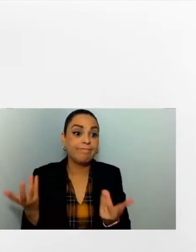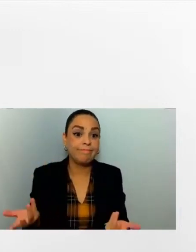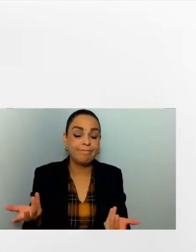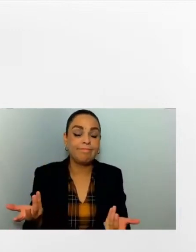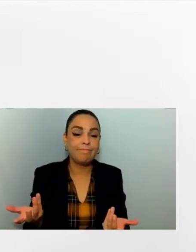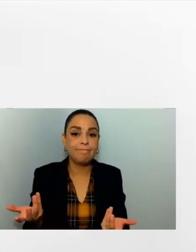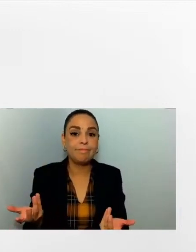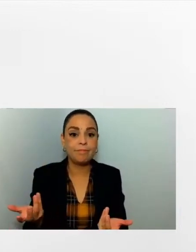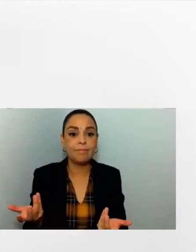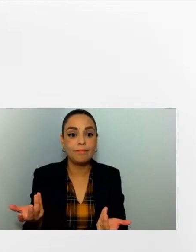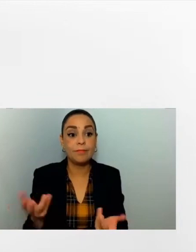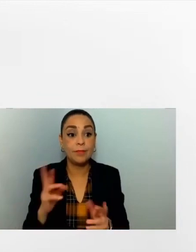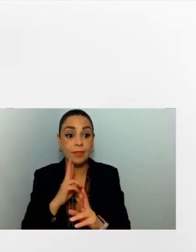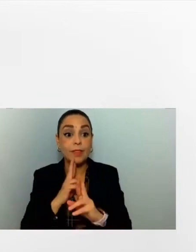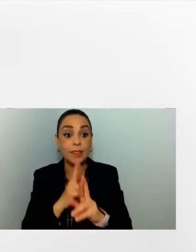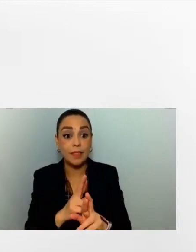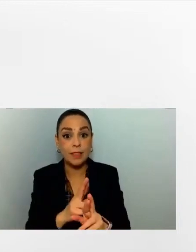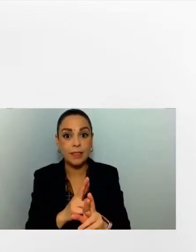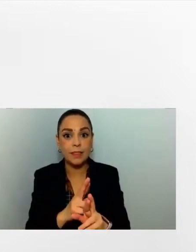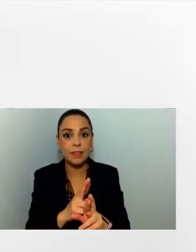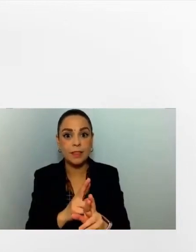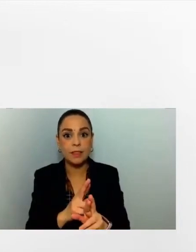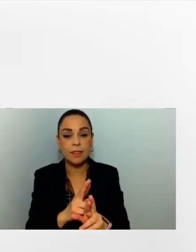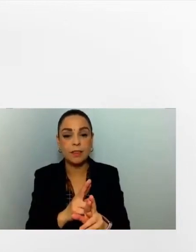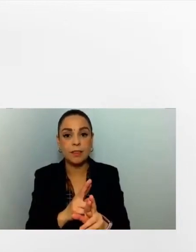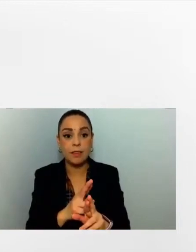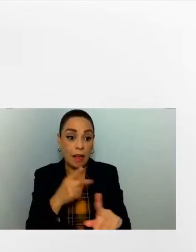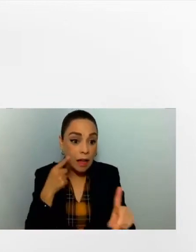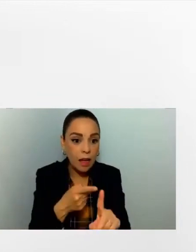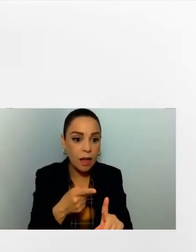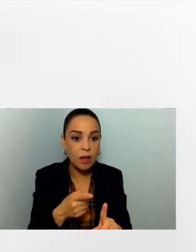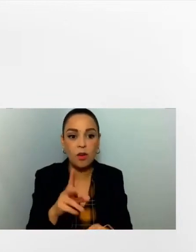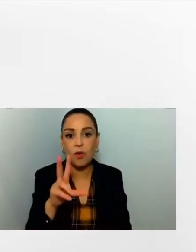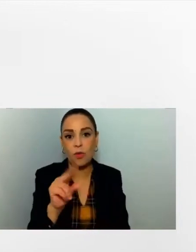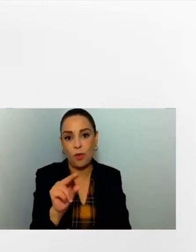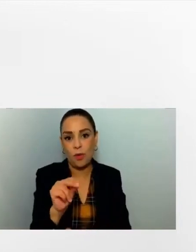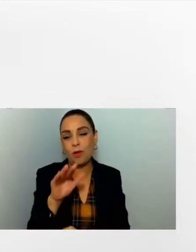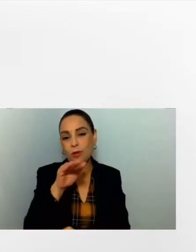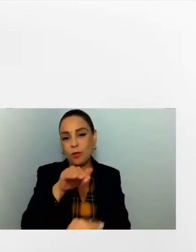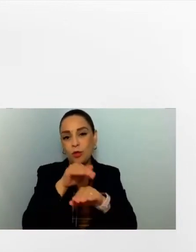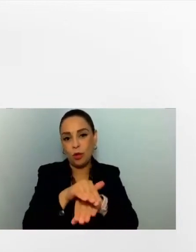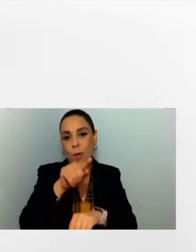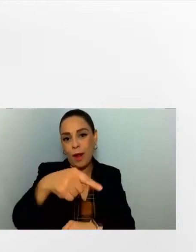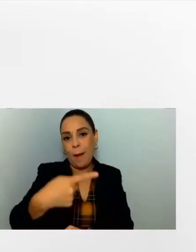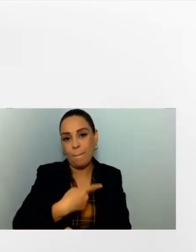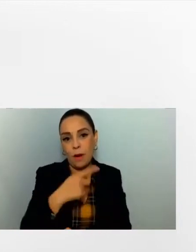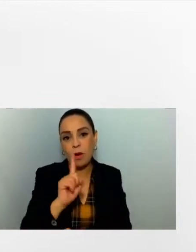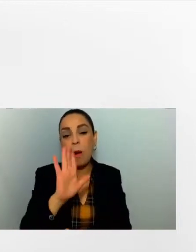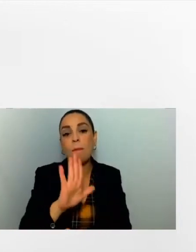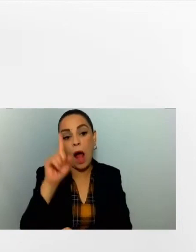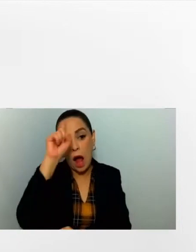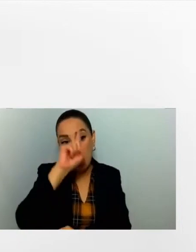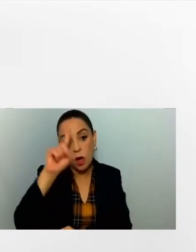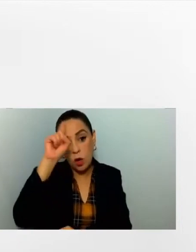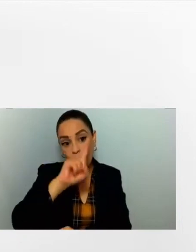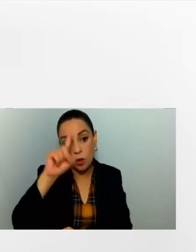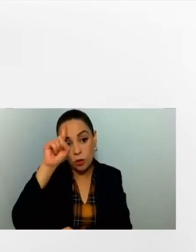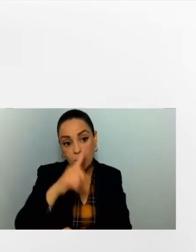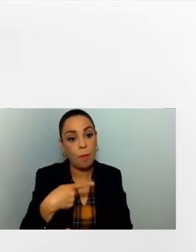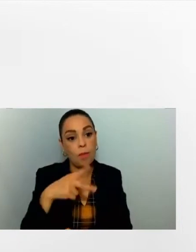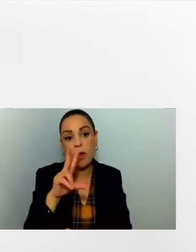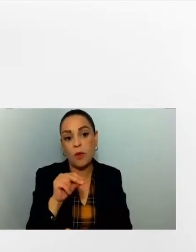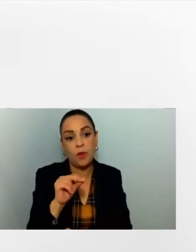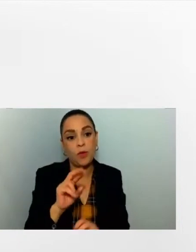una respuesta tajante a sus preguntas, ¿no? Porque sería como darles una asesoría sobre un tema que todavía no ha llegado a